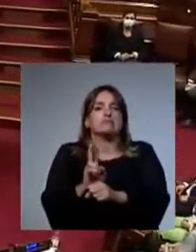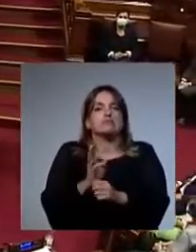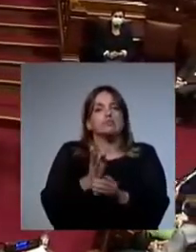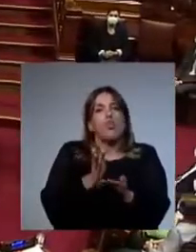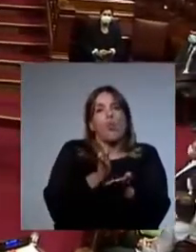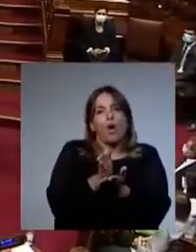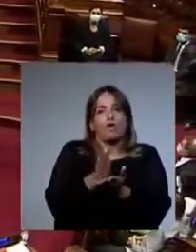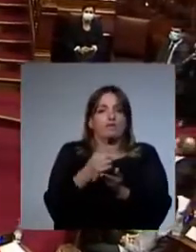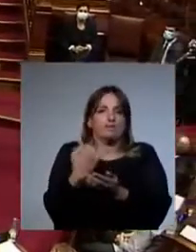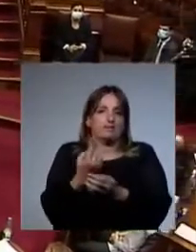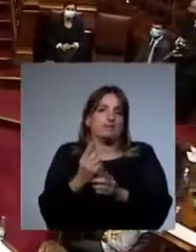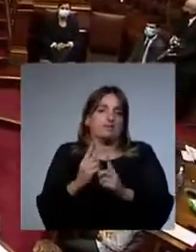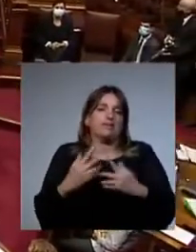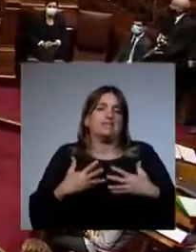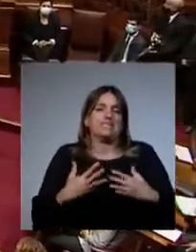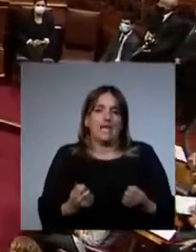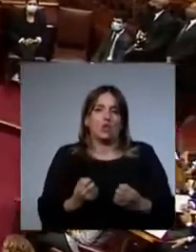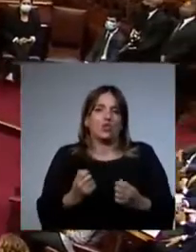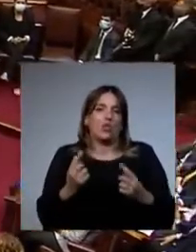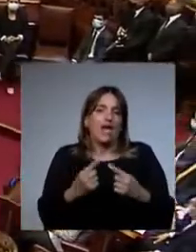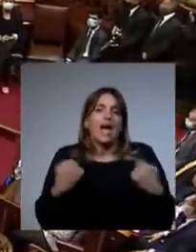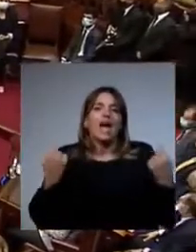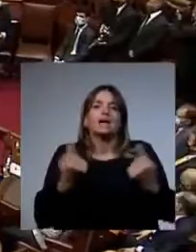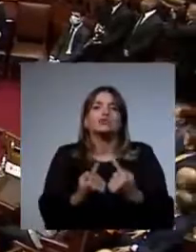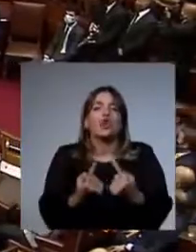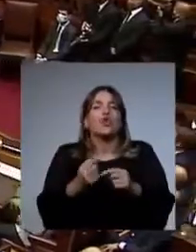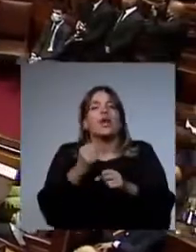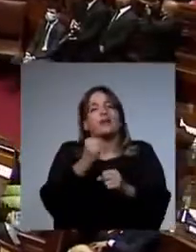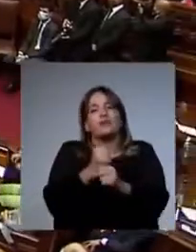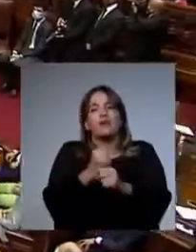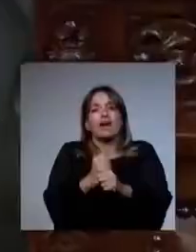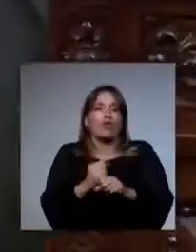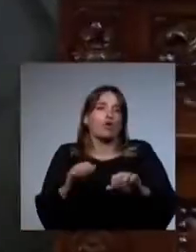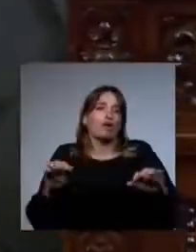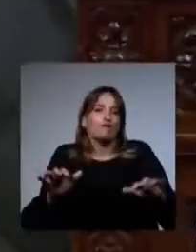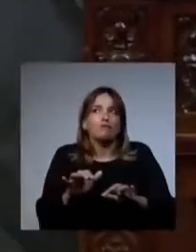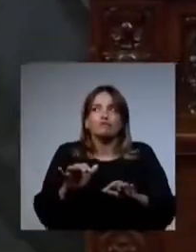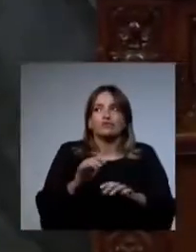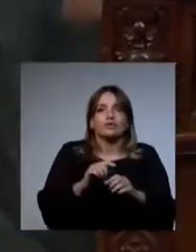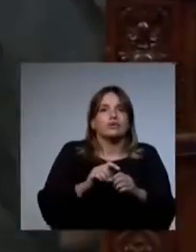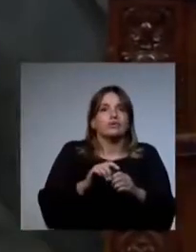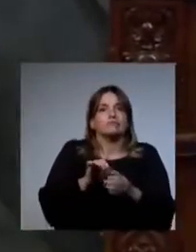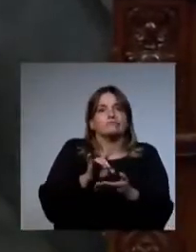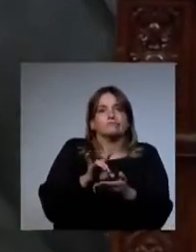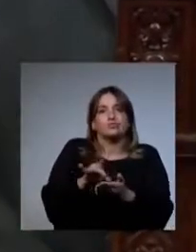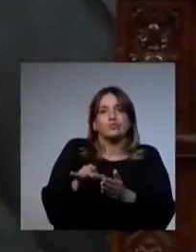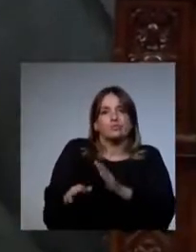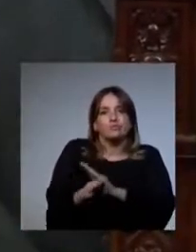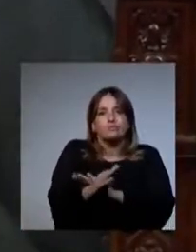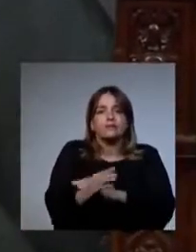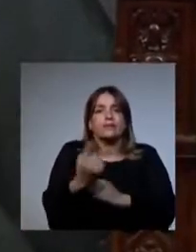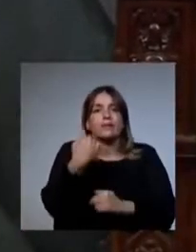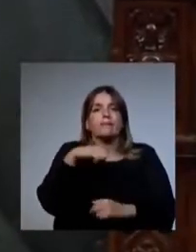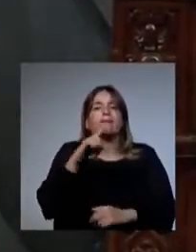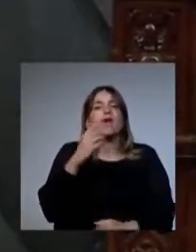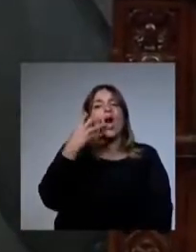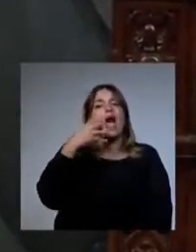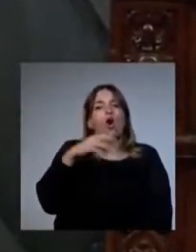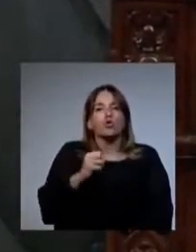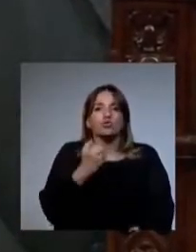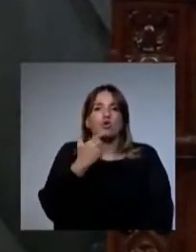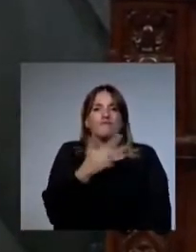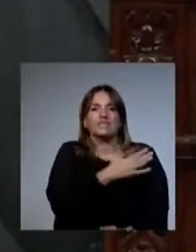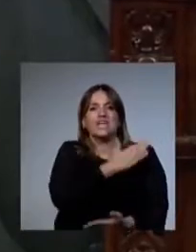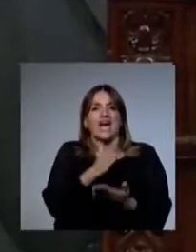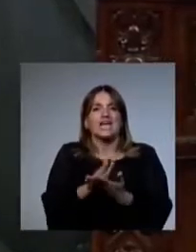la cobertura de la asistencia a la salud a todos aquellos trabajadores desvinculados de la relación laboral desde el 1 de agosto